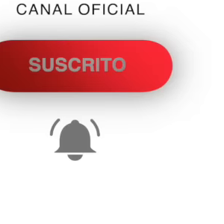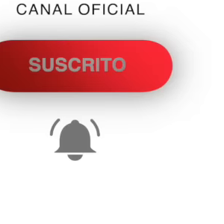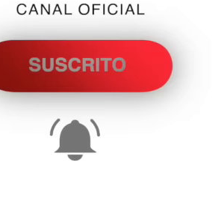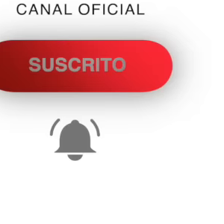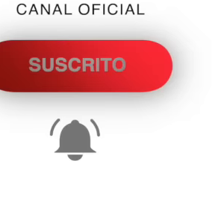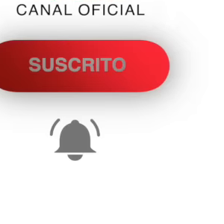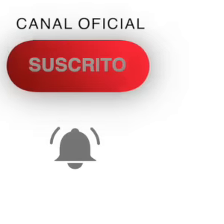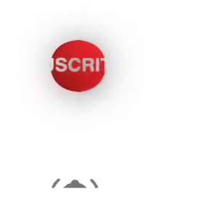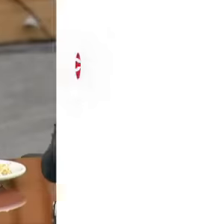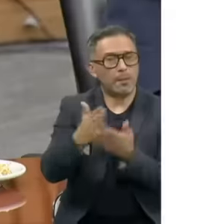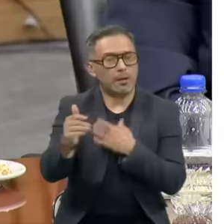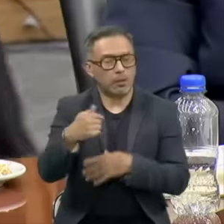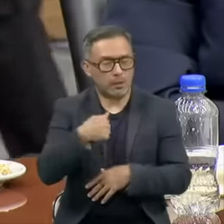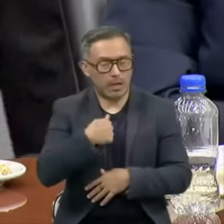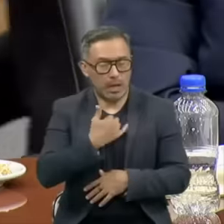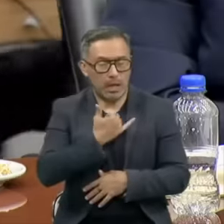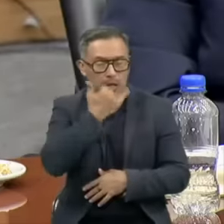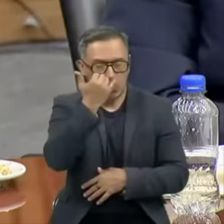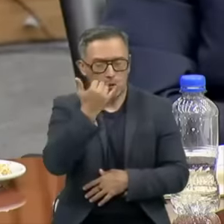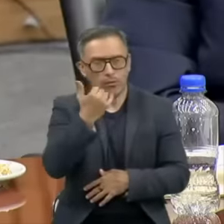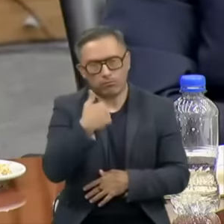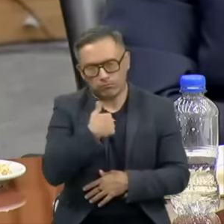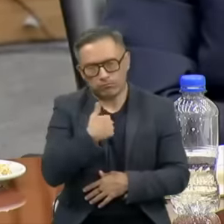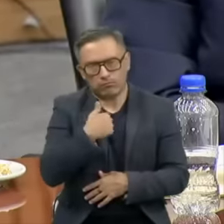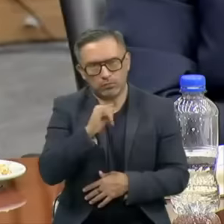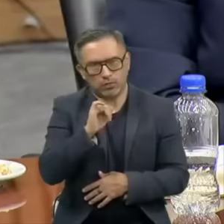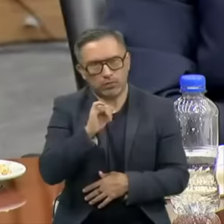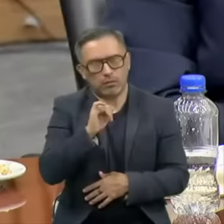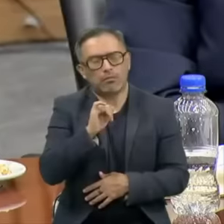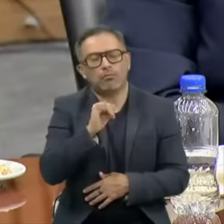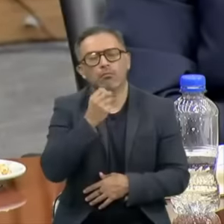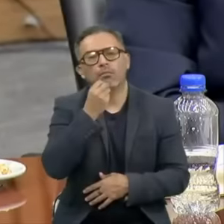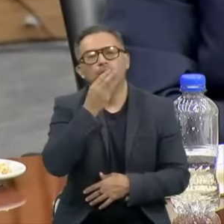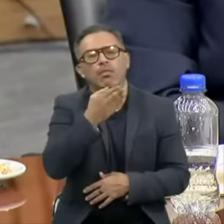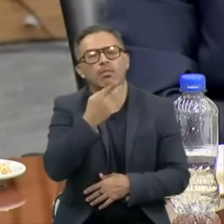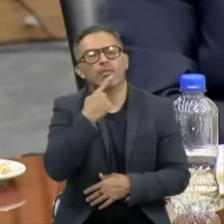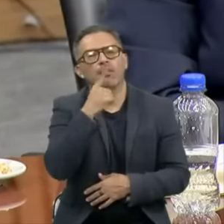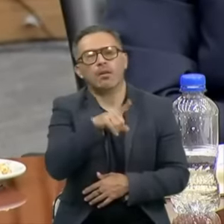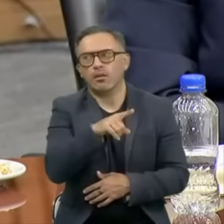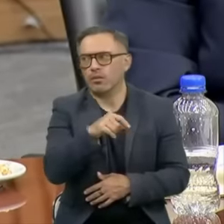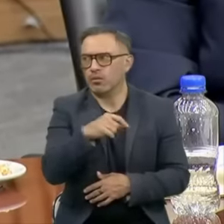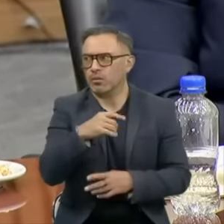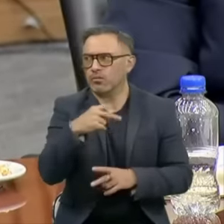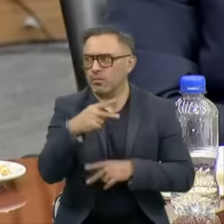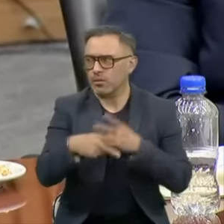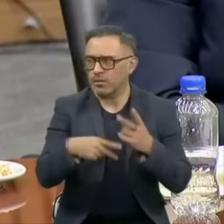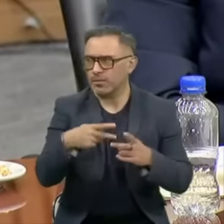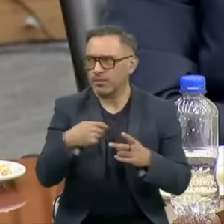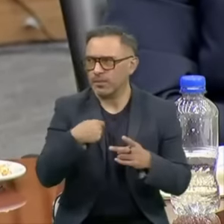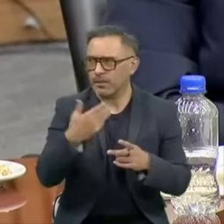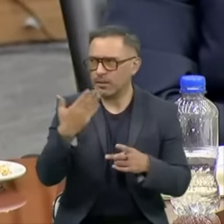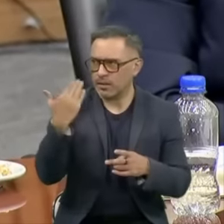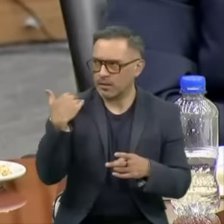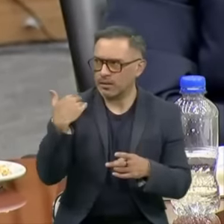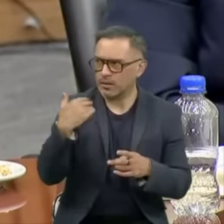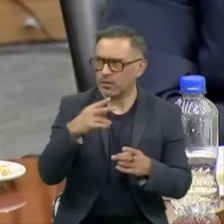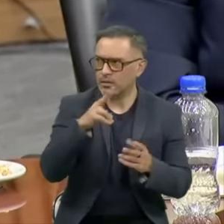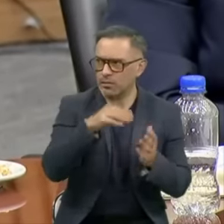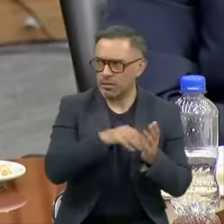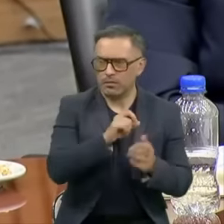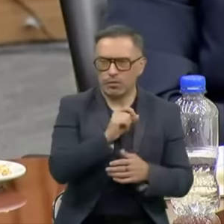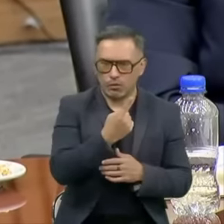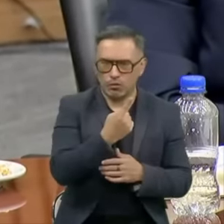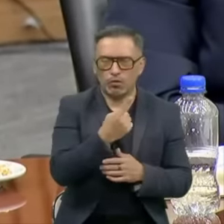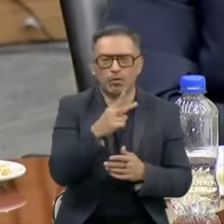que yo cometí, precipitándome, al decir que iba a ser congruente con lo que había votado en el 21 y en el